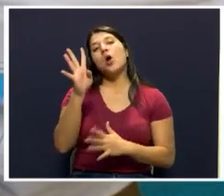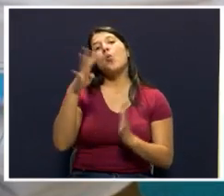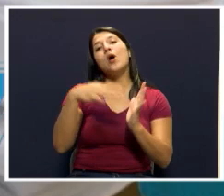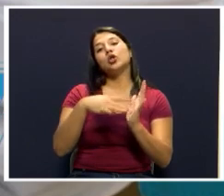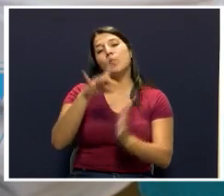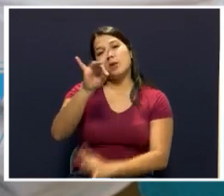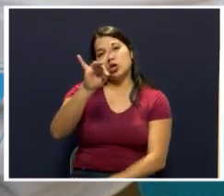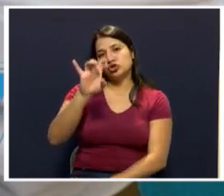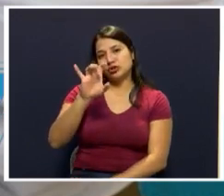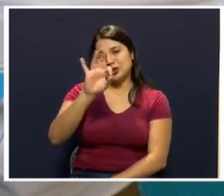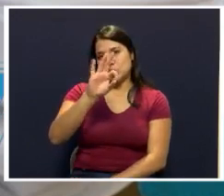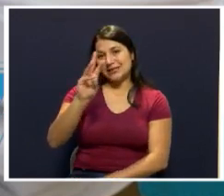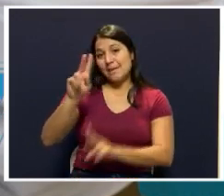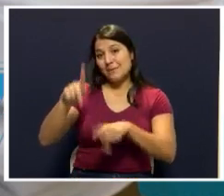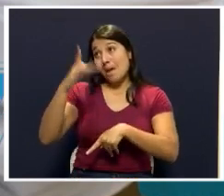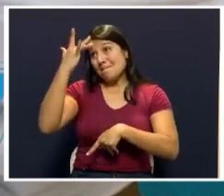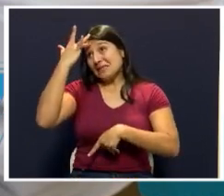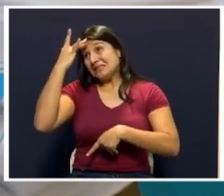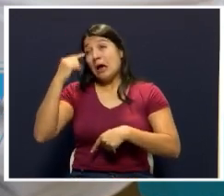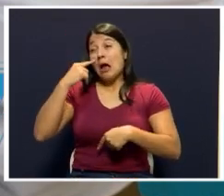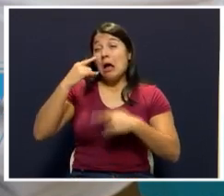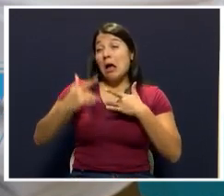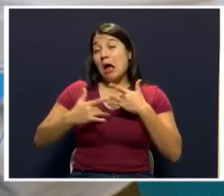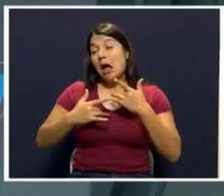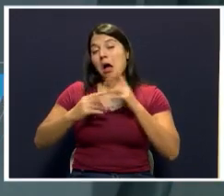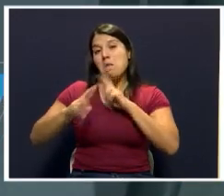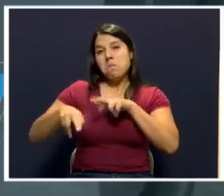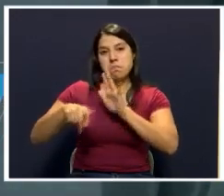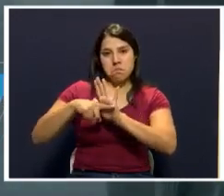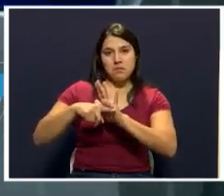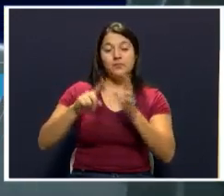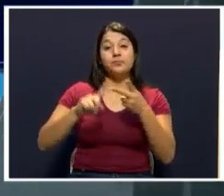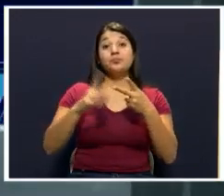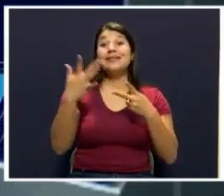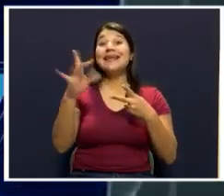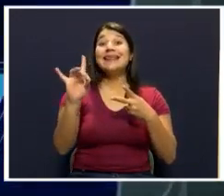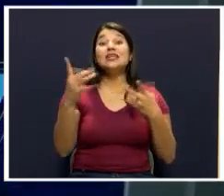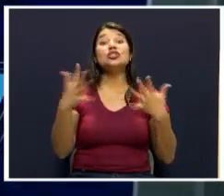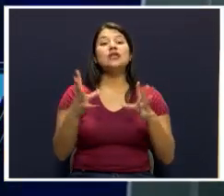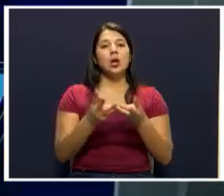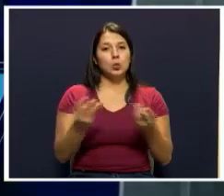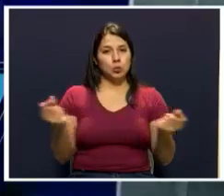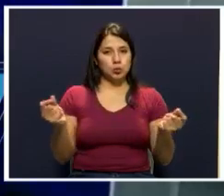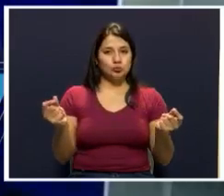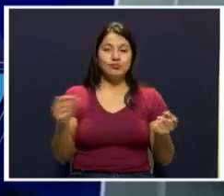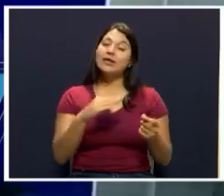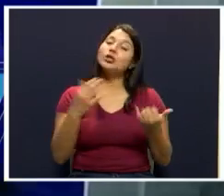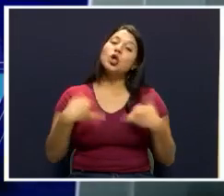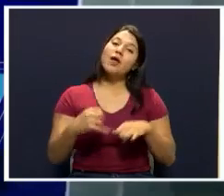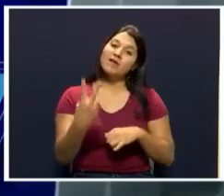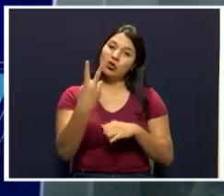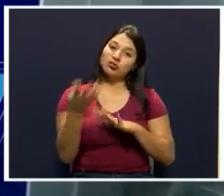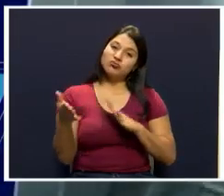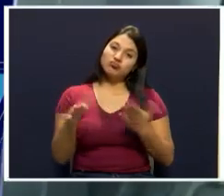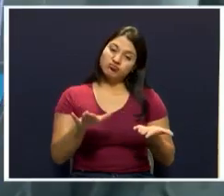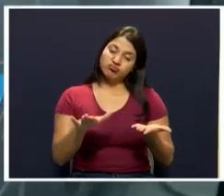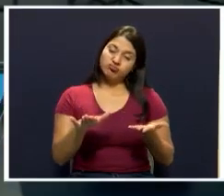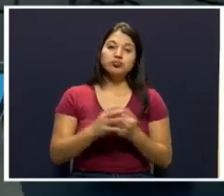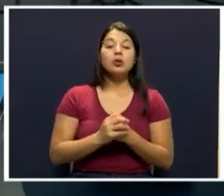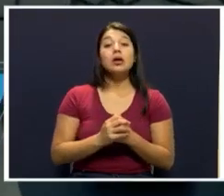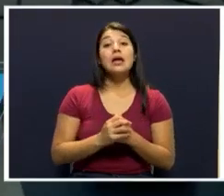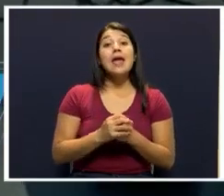4.896 personas, 18 se registran como recuperadas y se contabilizan 2 lamentables fallecimientos. A nivel privado